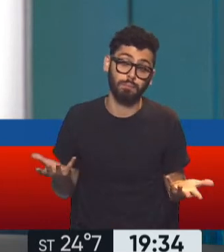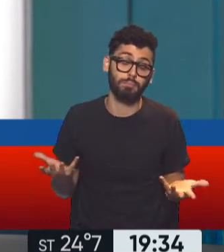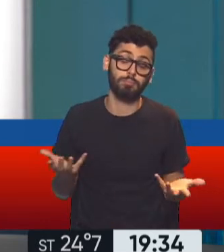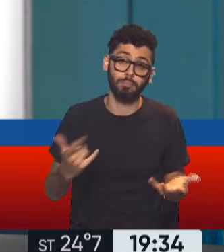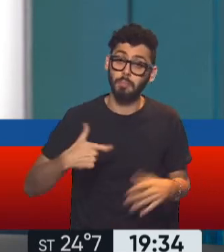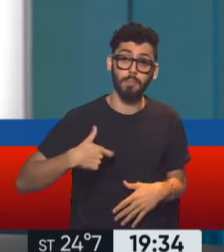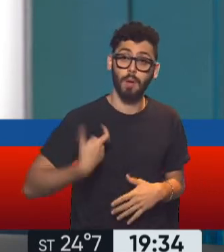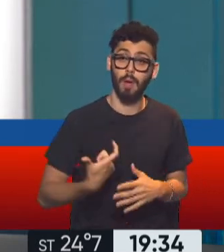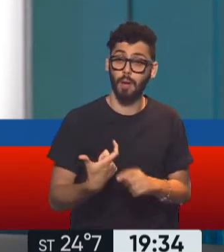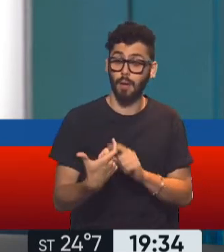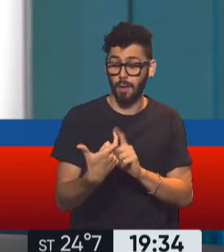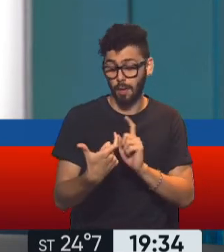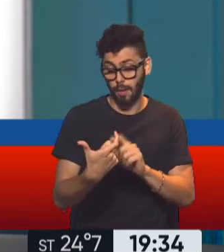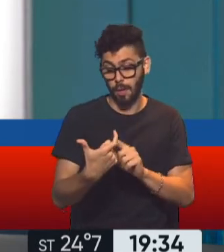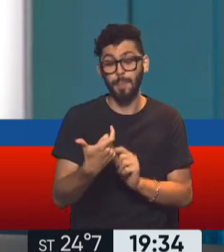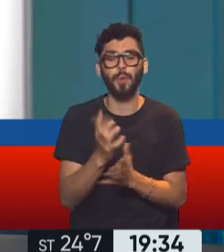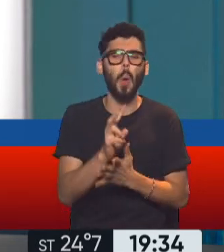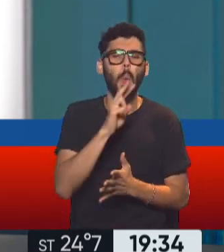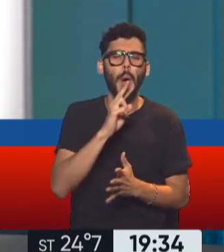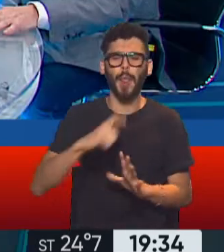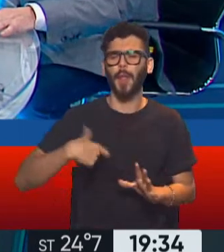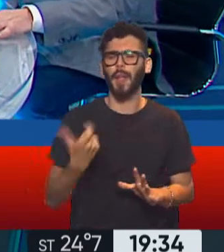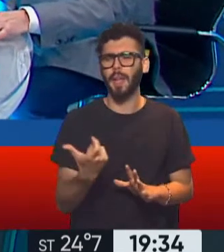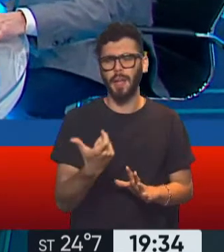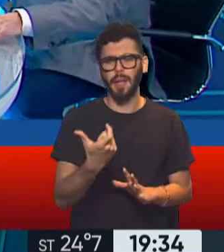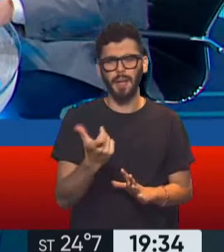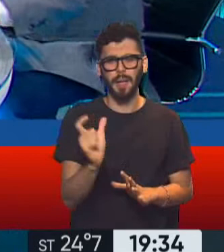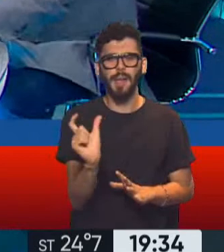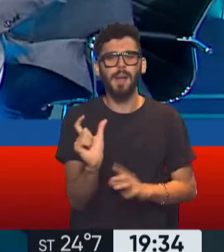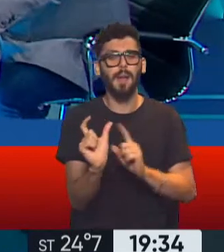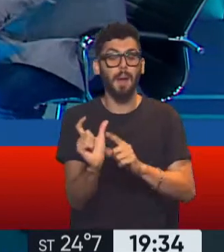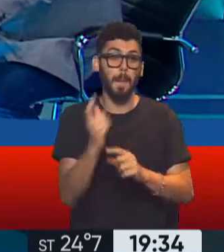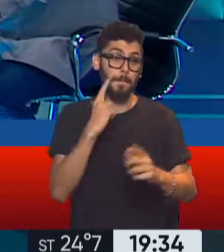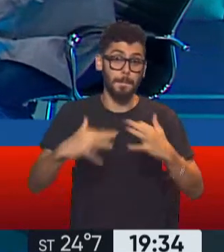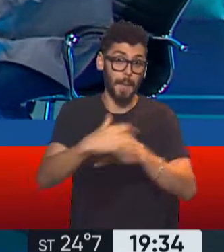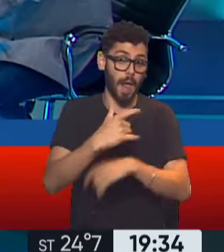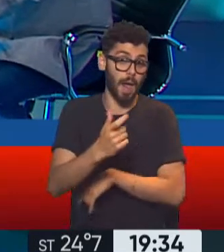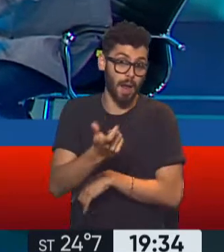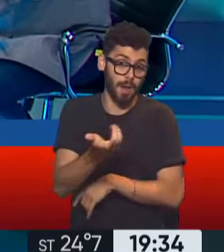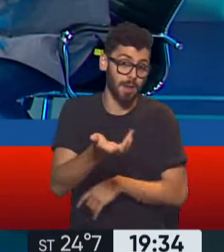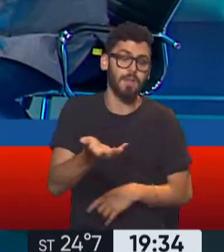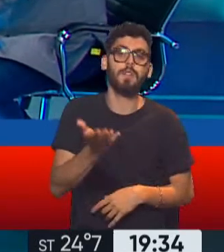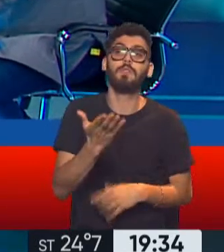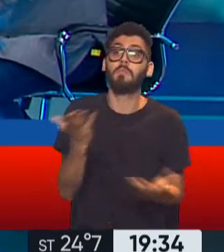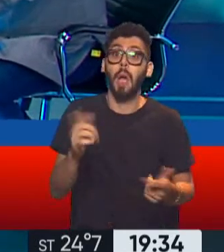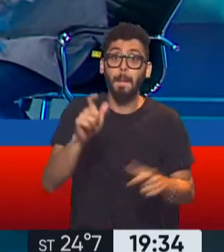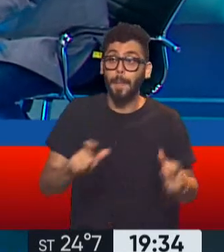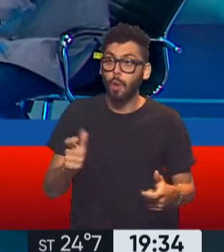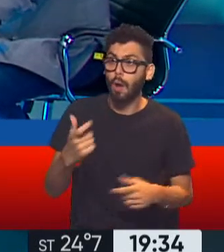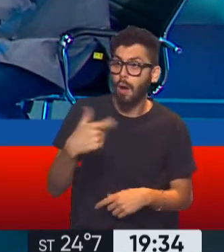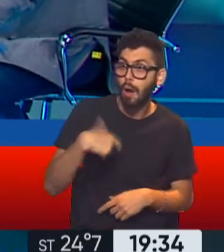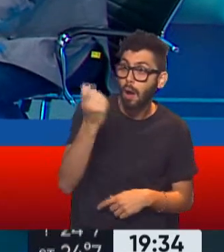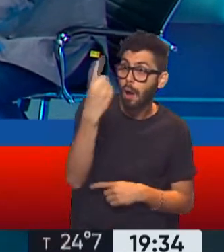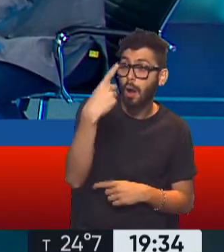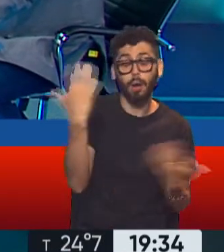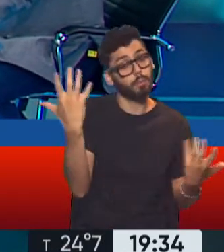El pasaporte verde, digamos, el pasaporte para poder circular. ¿Y qué pasó? La gente se empezó a vacunar mucho.